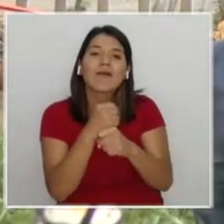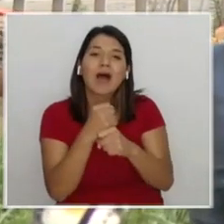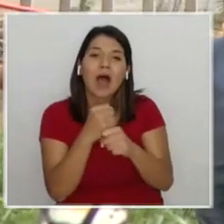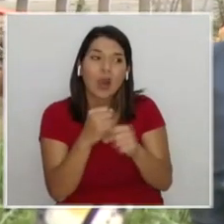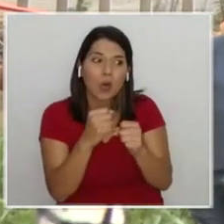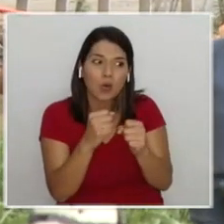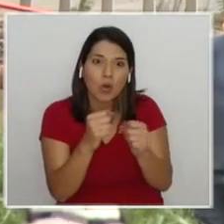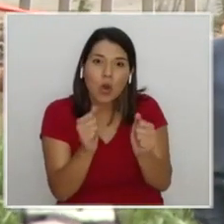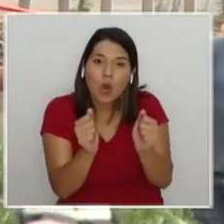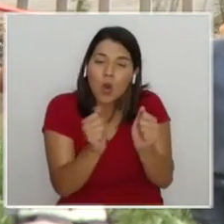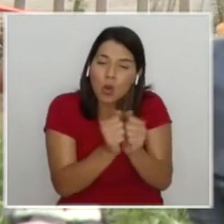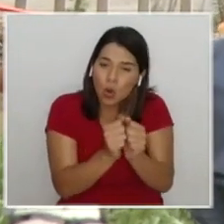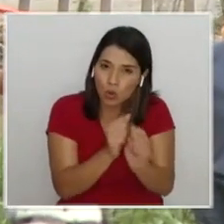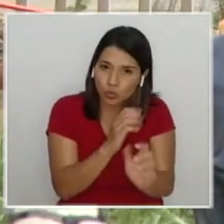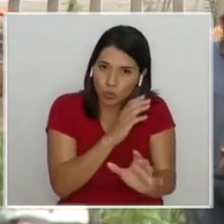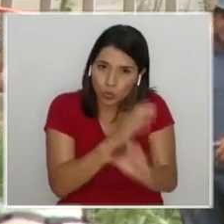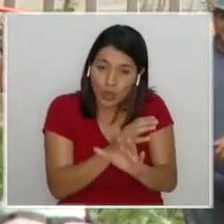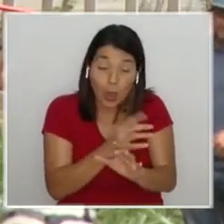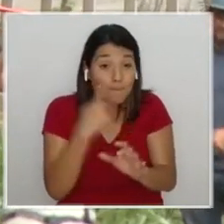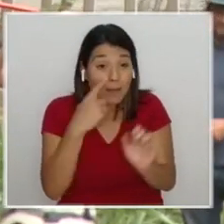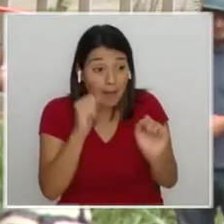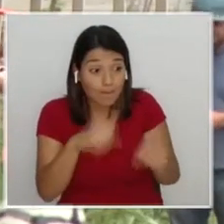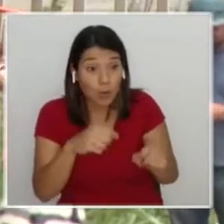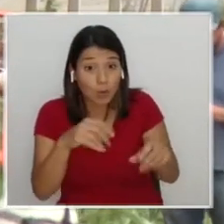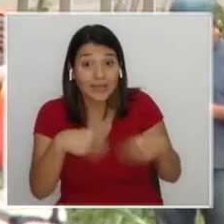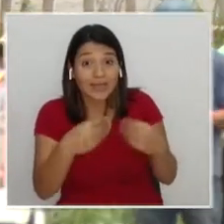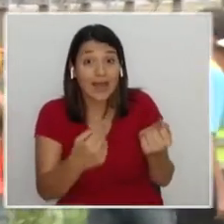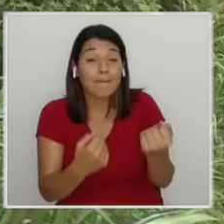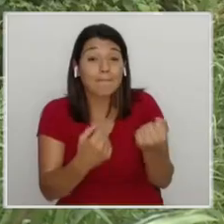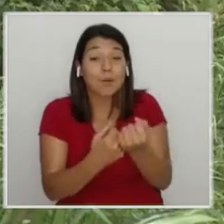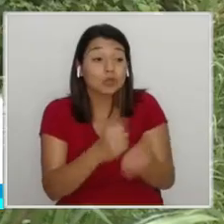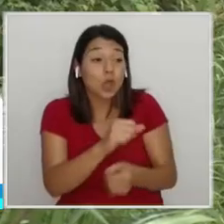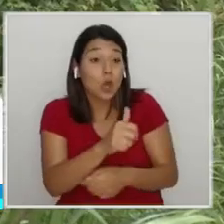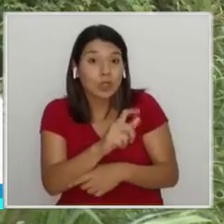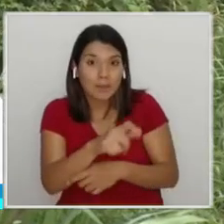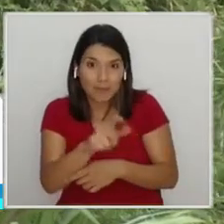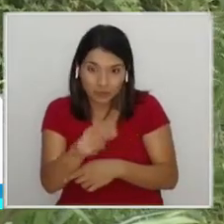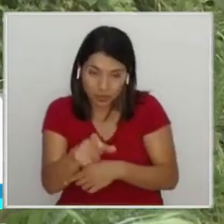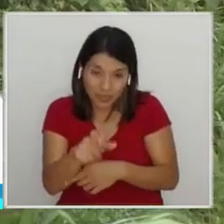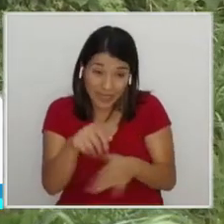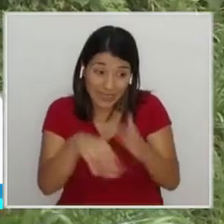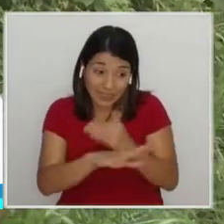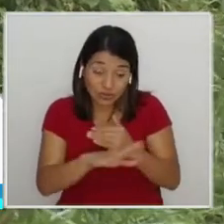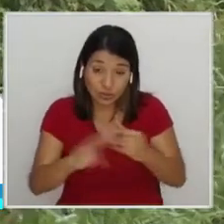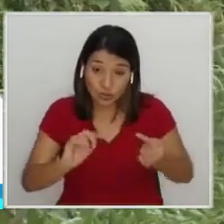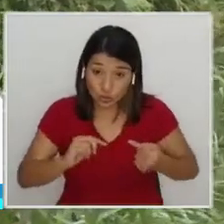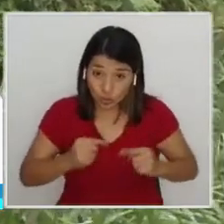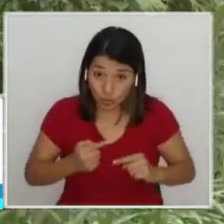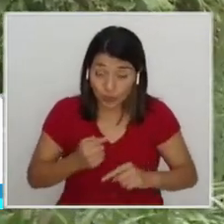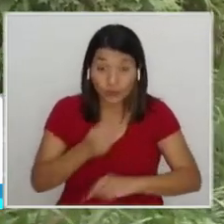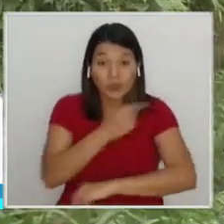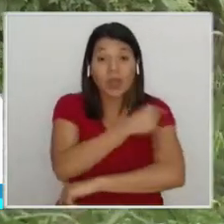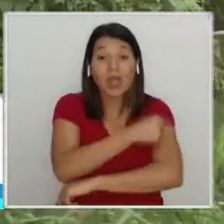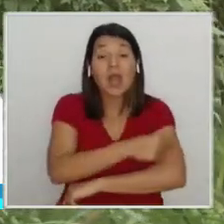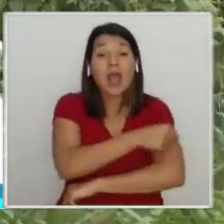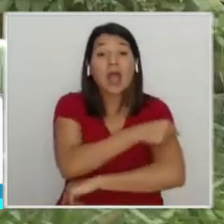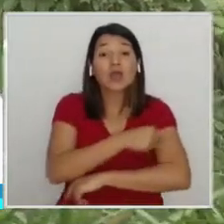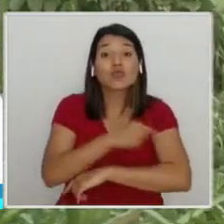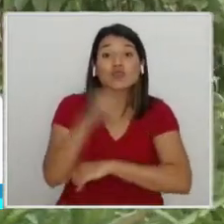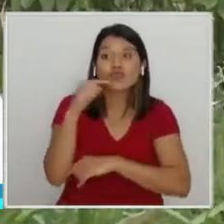servir para apoyar a otras personas en momentos de dolor. La Cruz Roja, como la red humanitaria más grande del